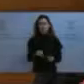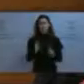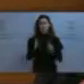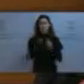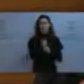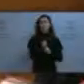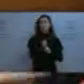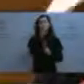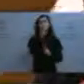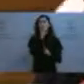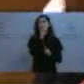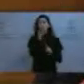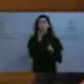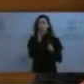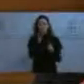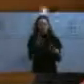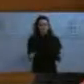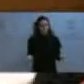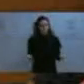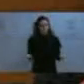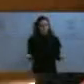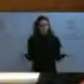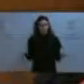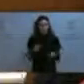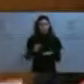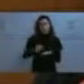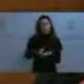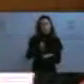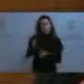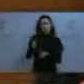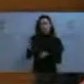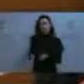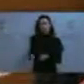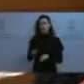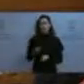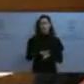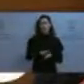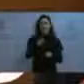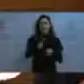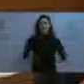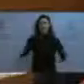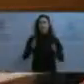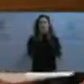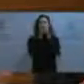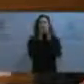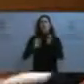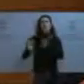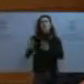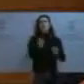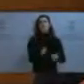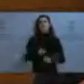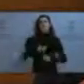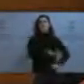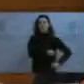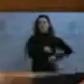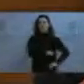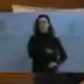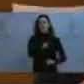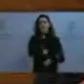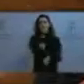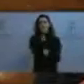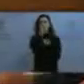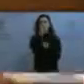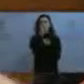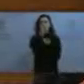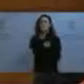estos problemas, que pasa por la contratación de reguladores, personal de limpieza y de informadores,